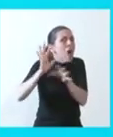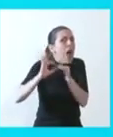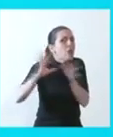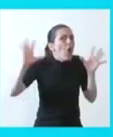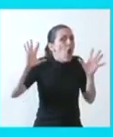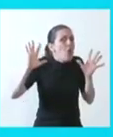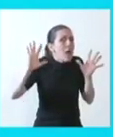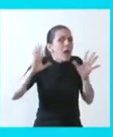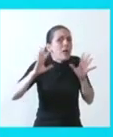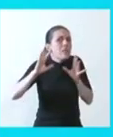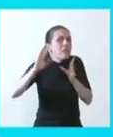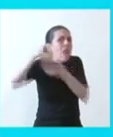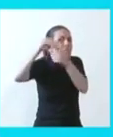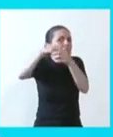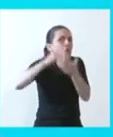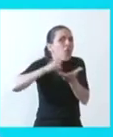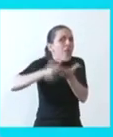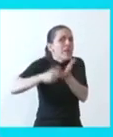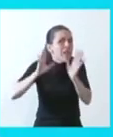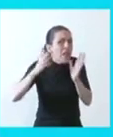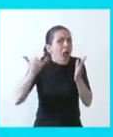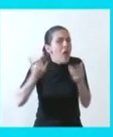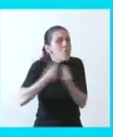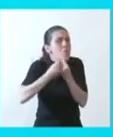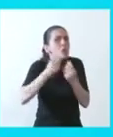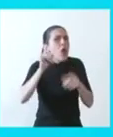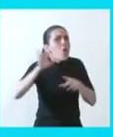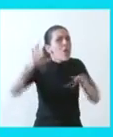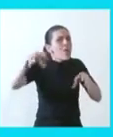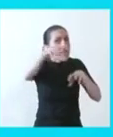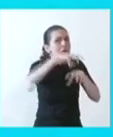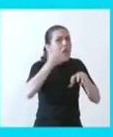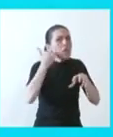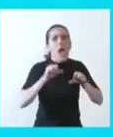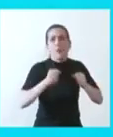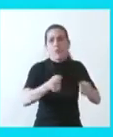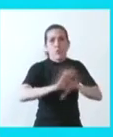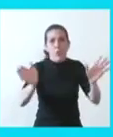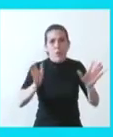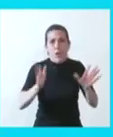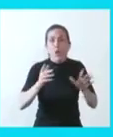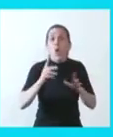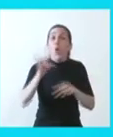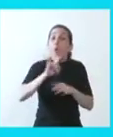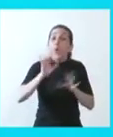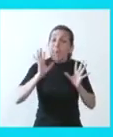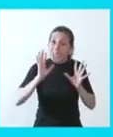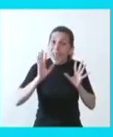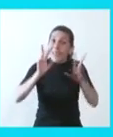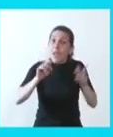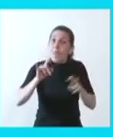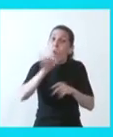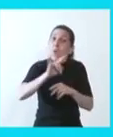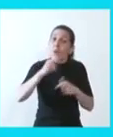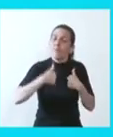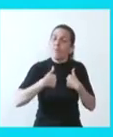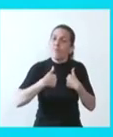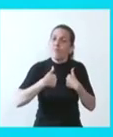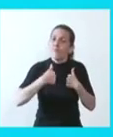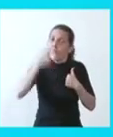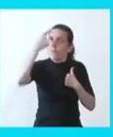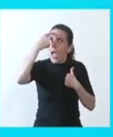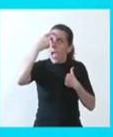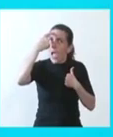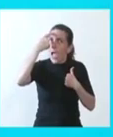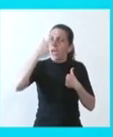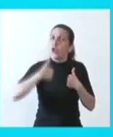decisiones per se. Ya muchas universidades han decidido no dar clases. En el caso de las universidades, confieso que yo entiendo